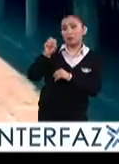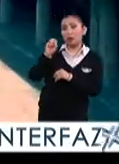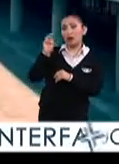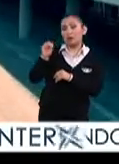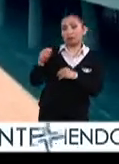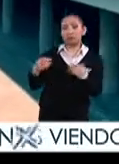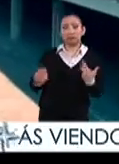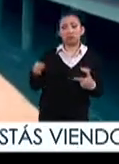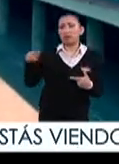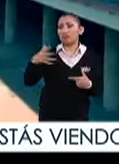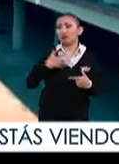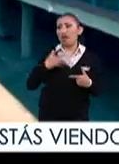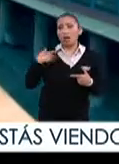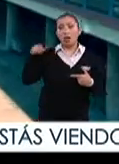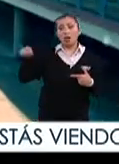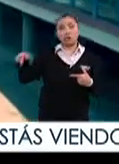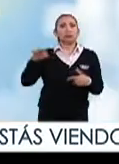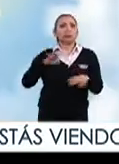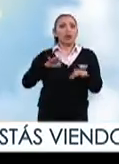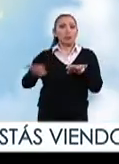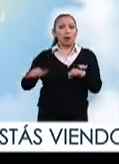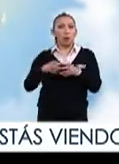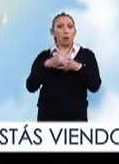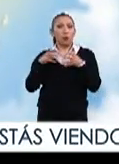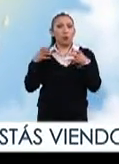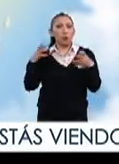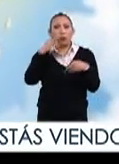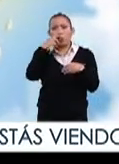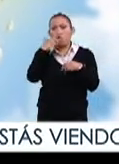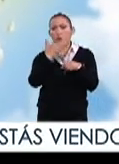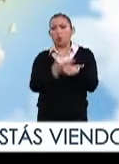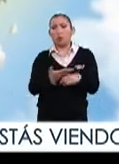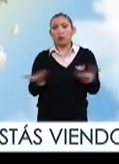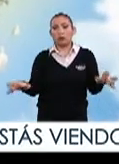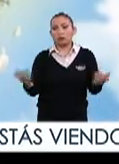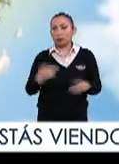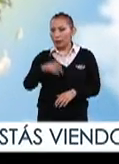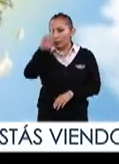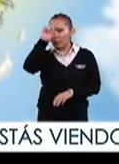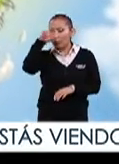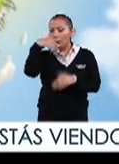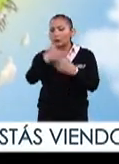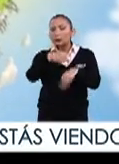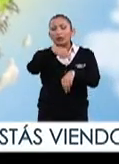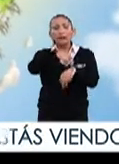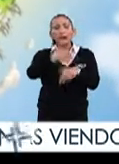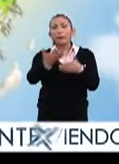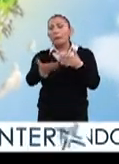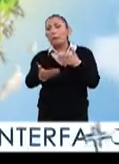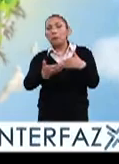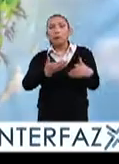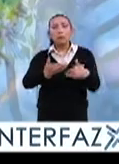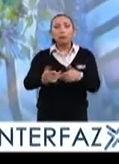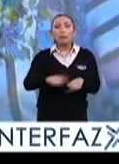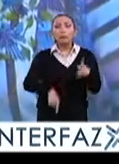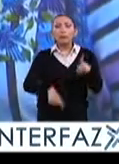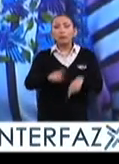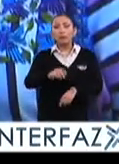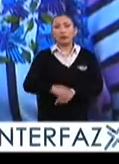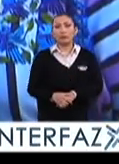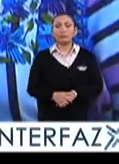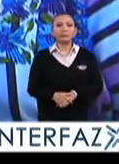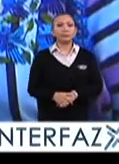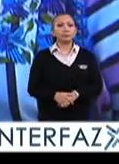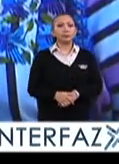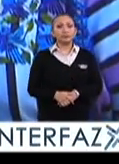estudios que tiene un rol que jugar. Propuestas atemporales.